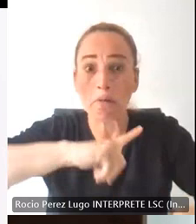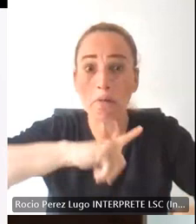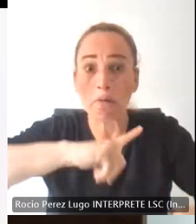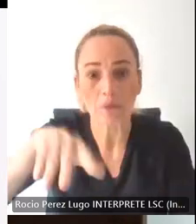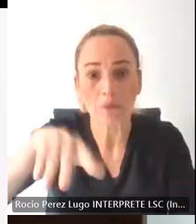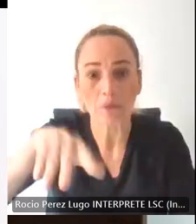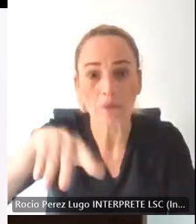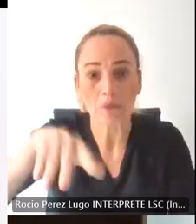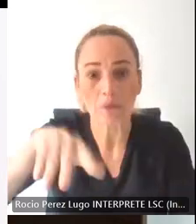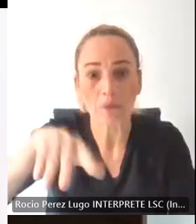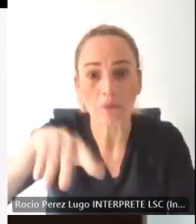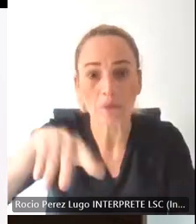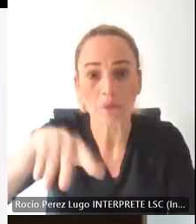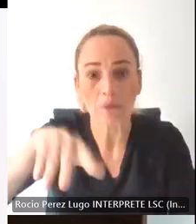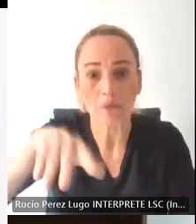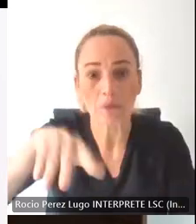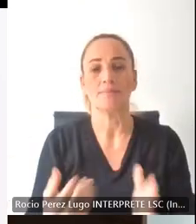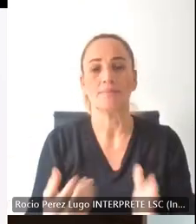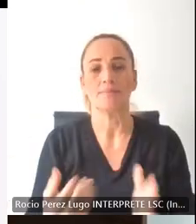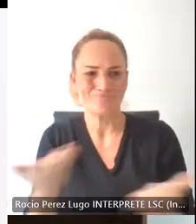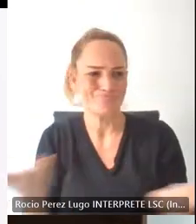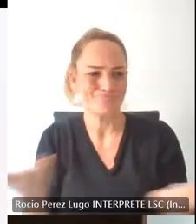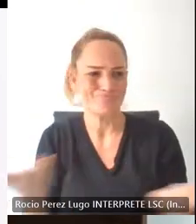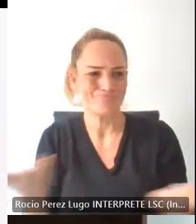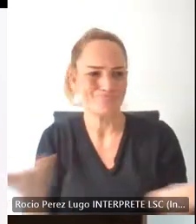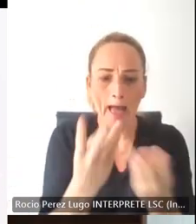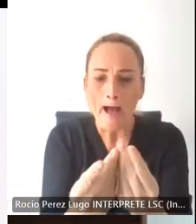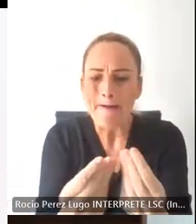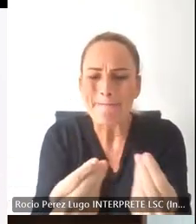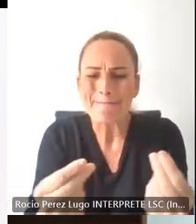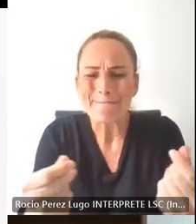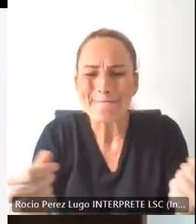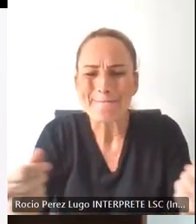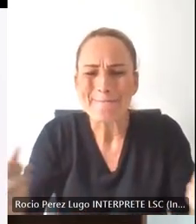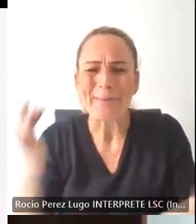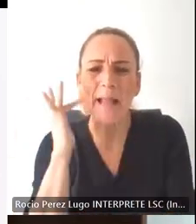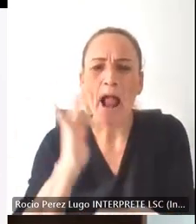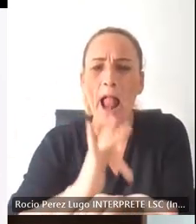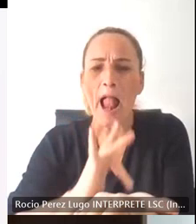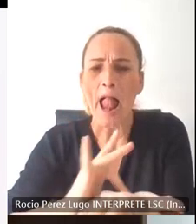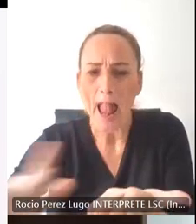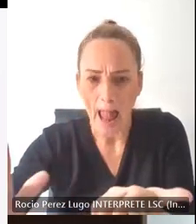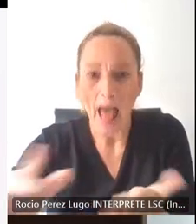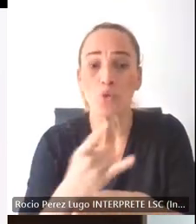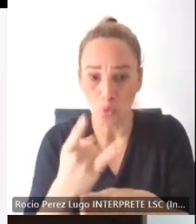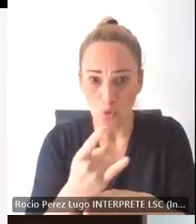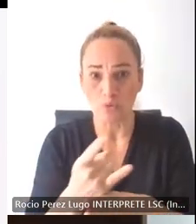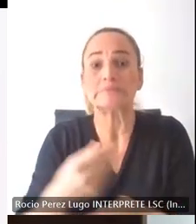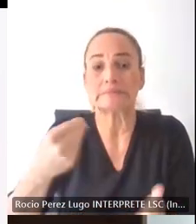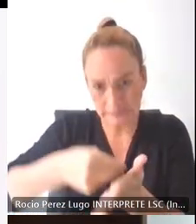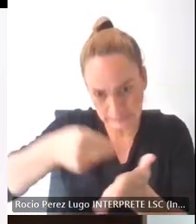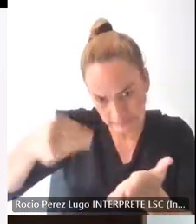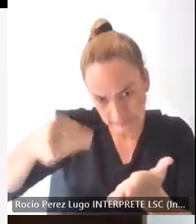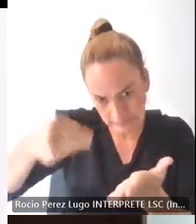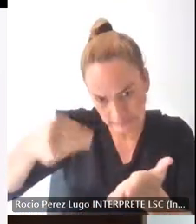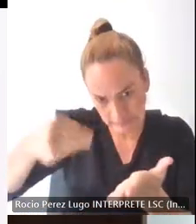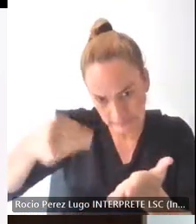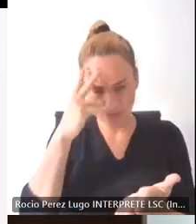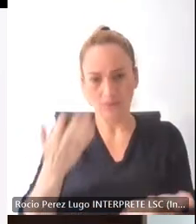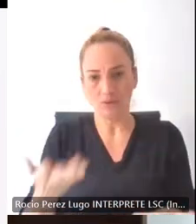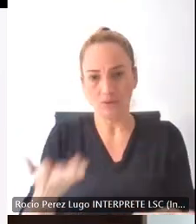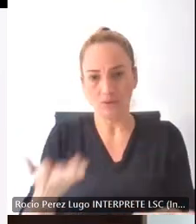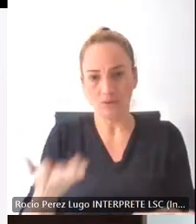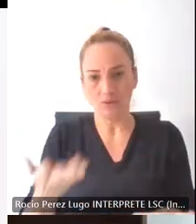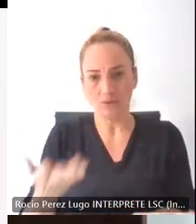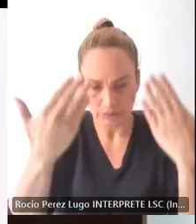producto después no me deja ningún tipo de residuo. Por eso este es el que se va a utilizar. Es mucho más costoso, pero es el que,